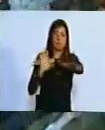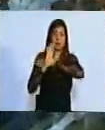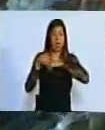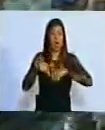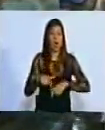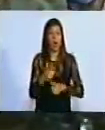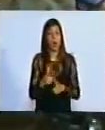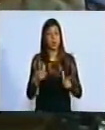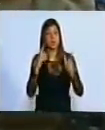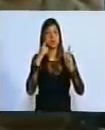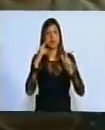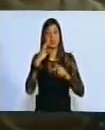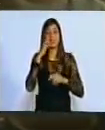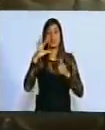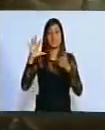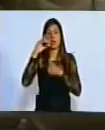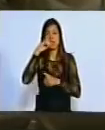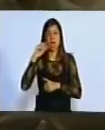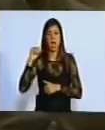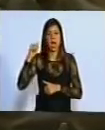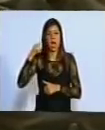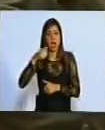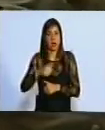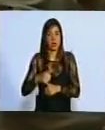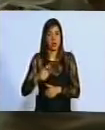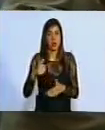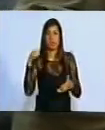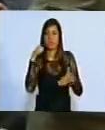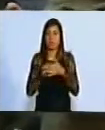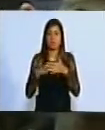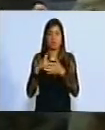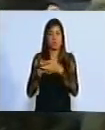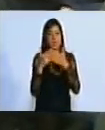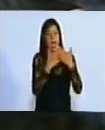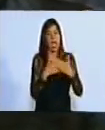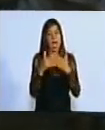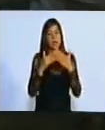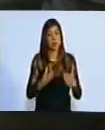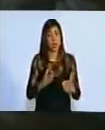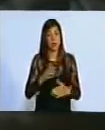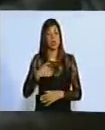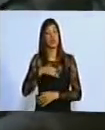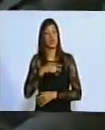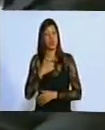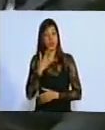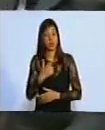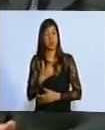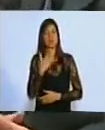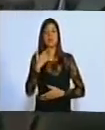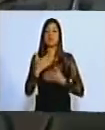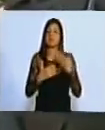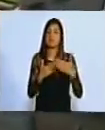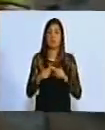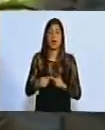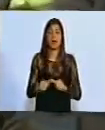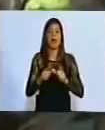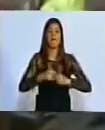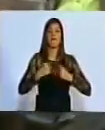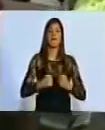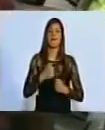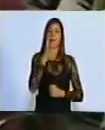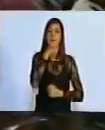hoy, a los 60 años de la lucha estudiantil, podemos destacar y seguir manteniéndonos